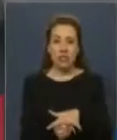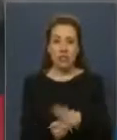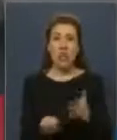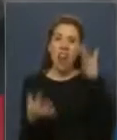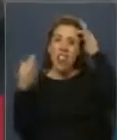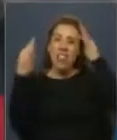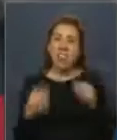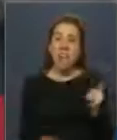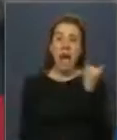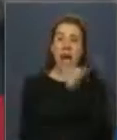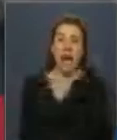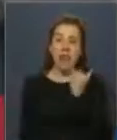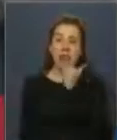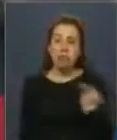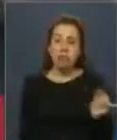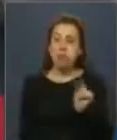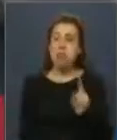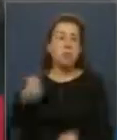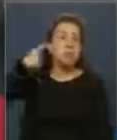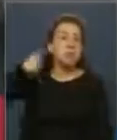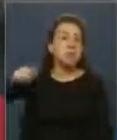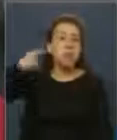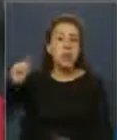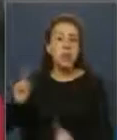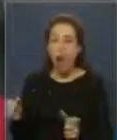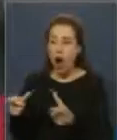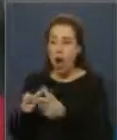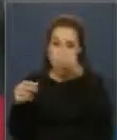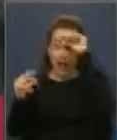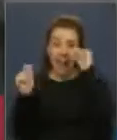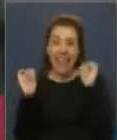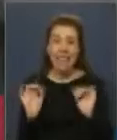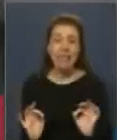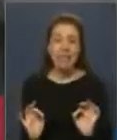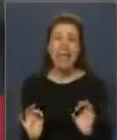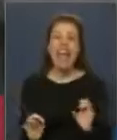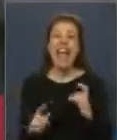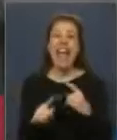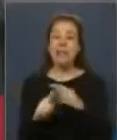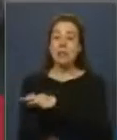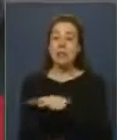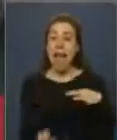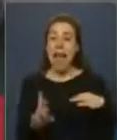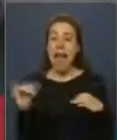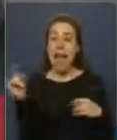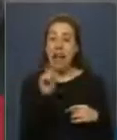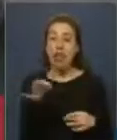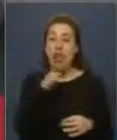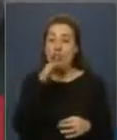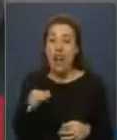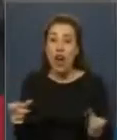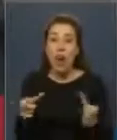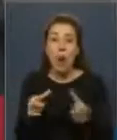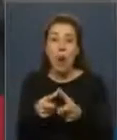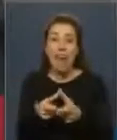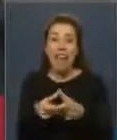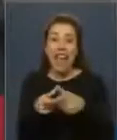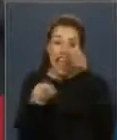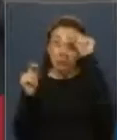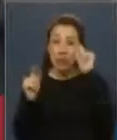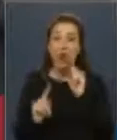tomado decisiones erráticas, que no escucha al comité técnico. Ayer el exministro Eraso lo dijo en la Comisión de Salud, el comité técnico no